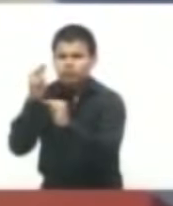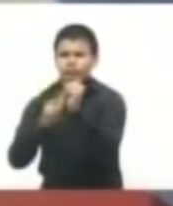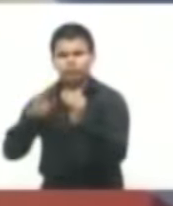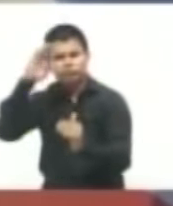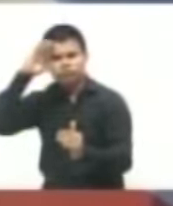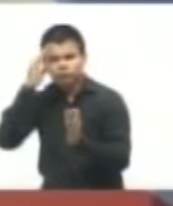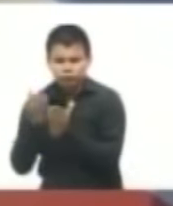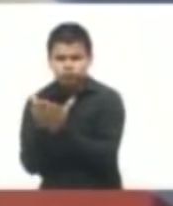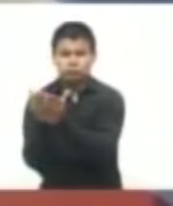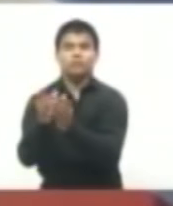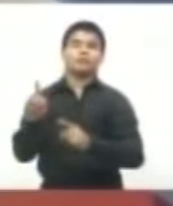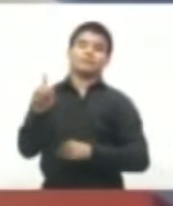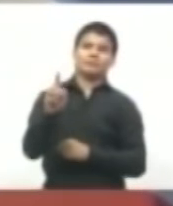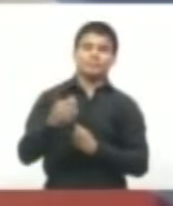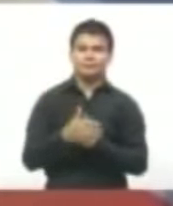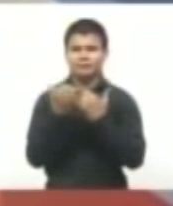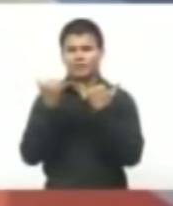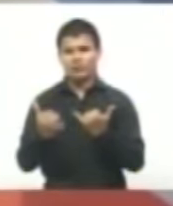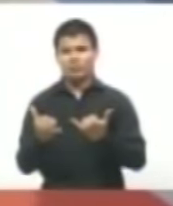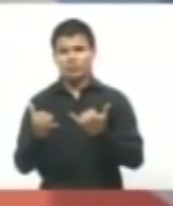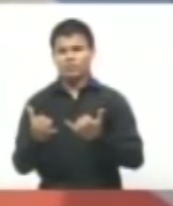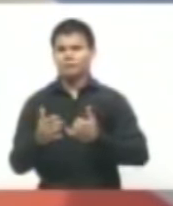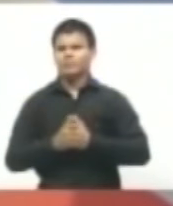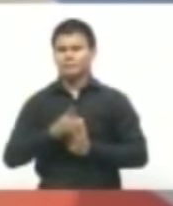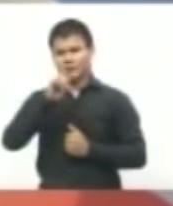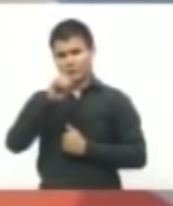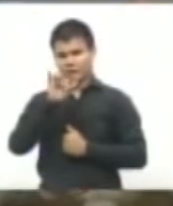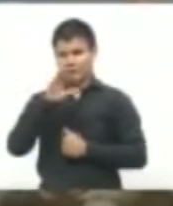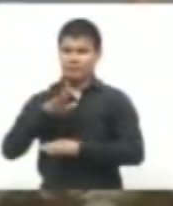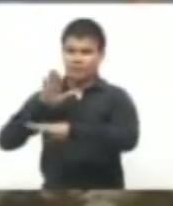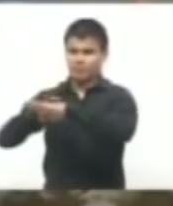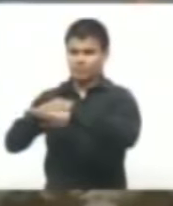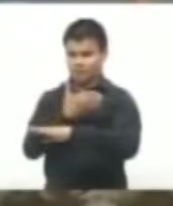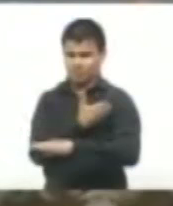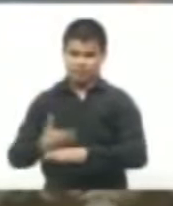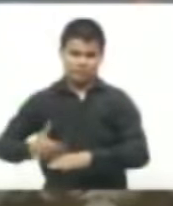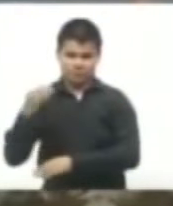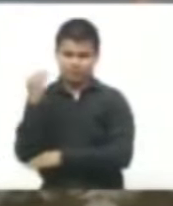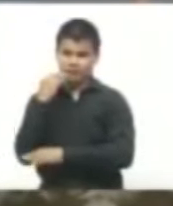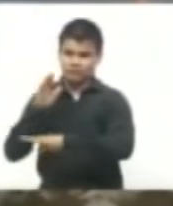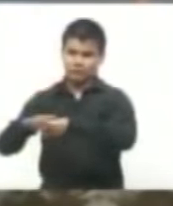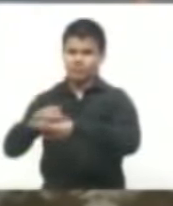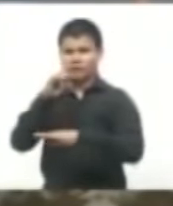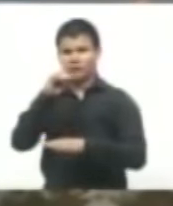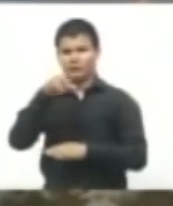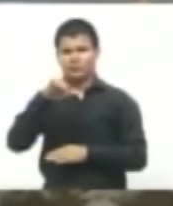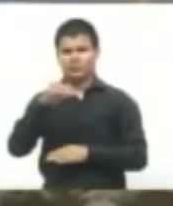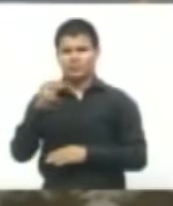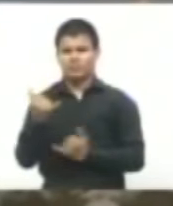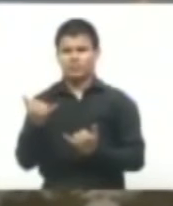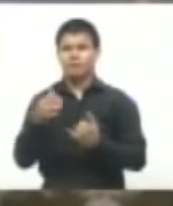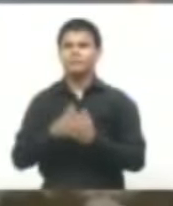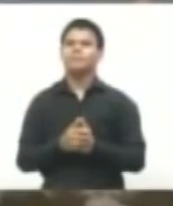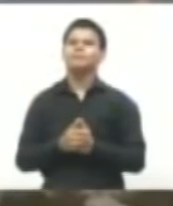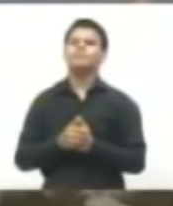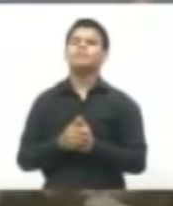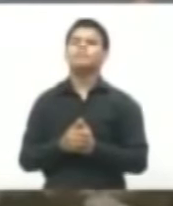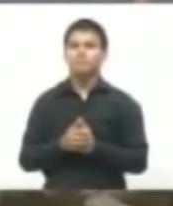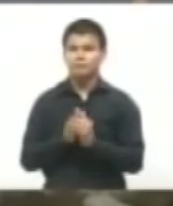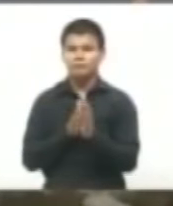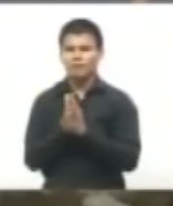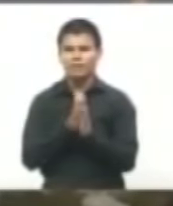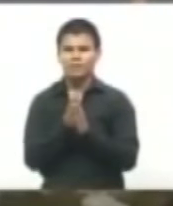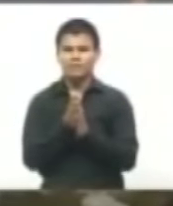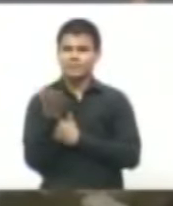Manuel Santos Calderón, ordenara a la DIMAR revisar los permisos y revocar una concesión que ya se había otorgado a la sociedad Marina Park